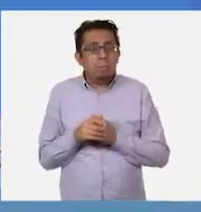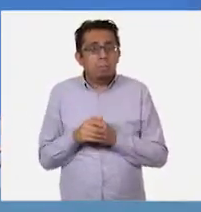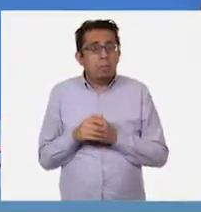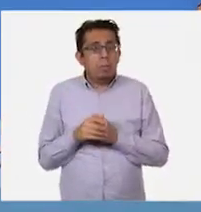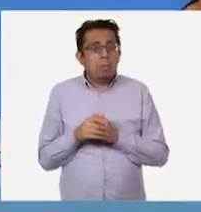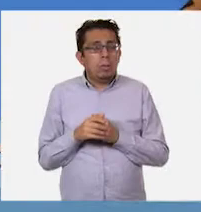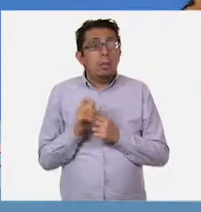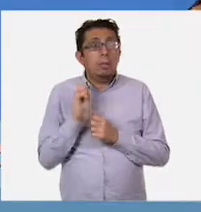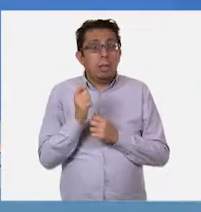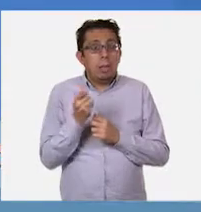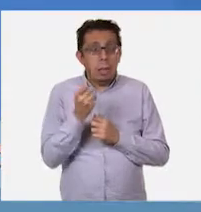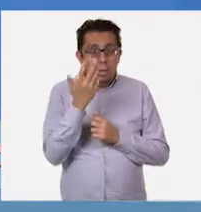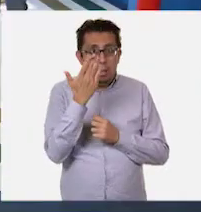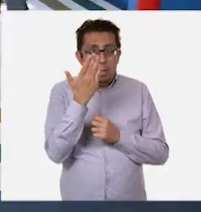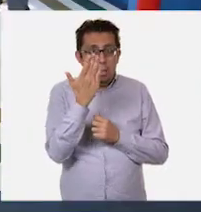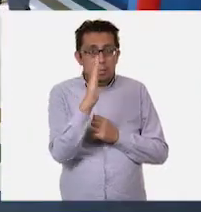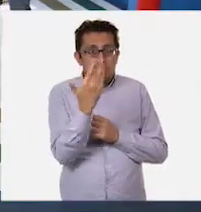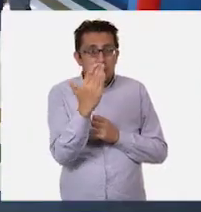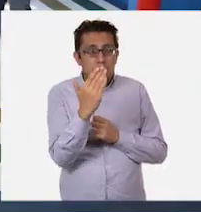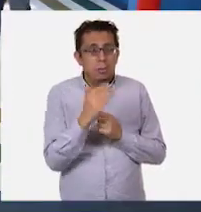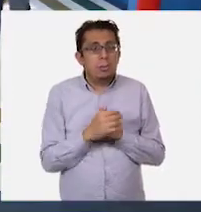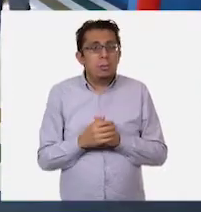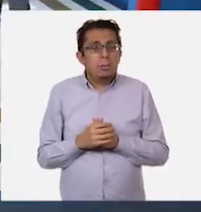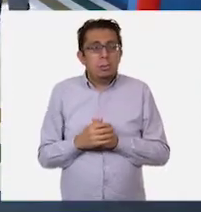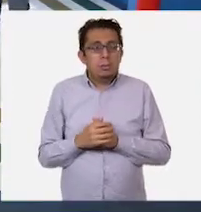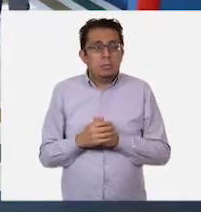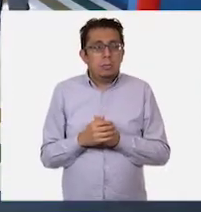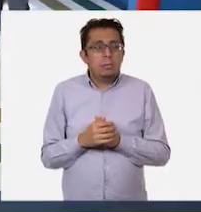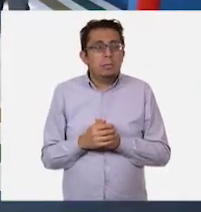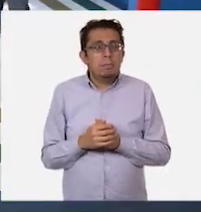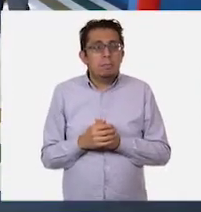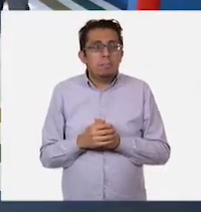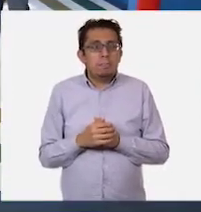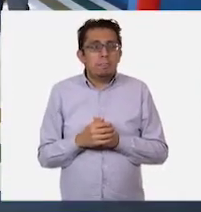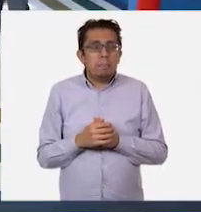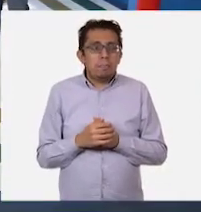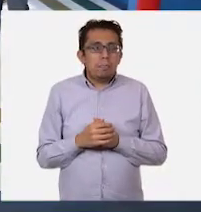un espejo y